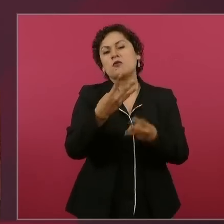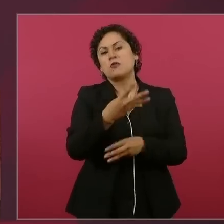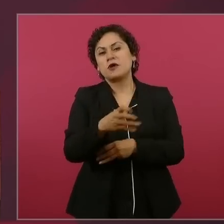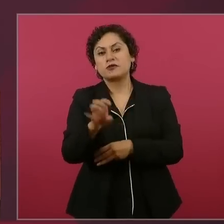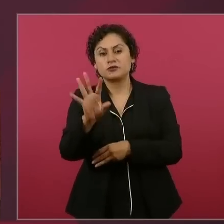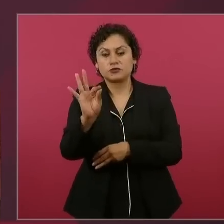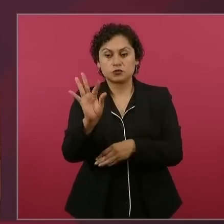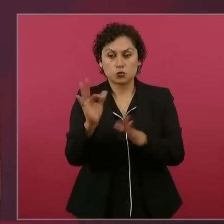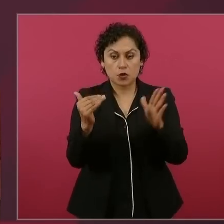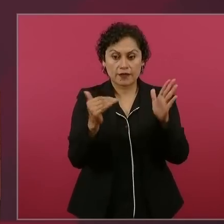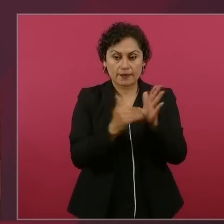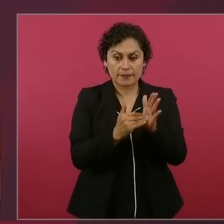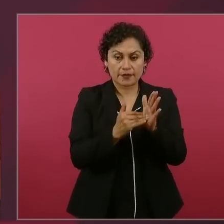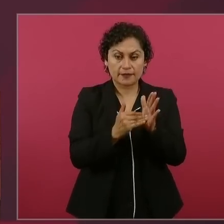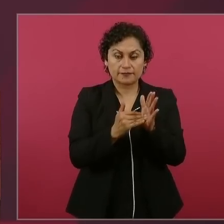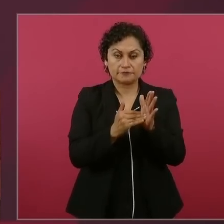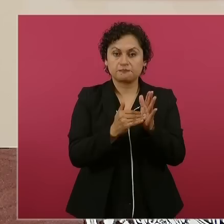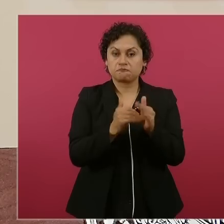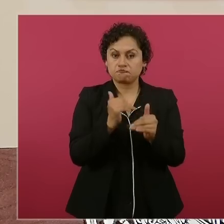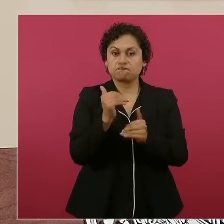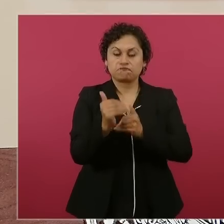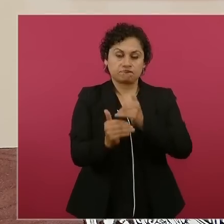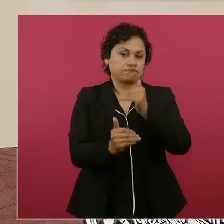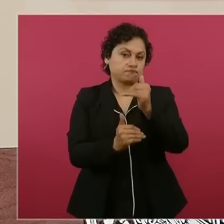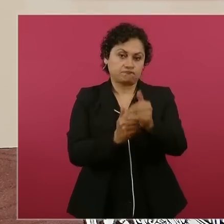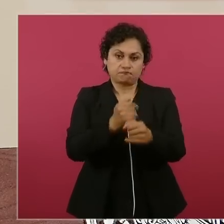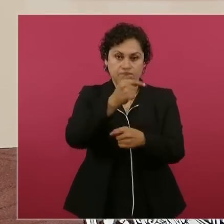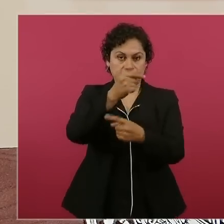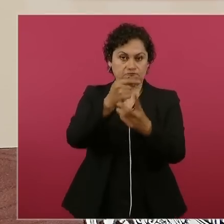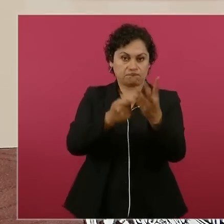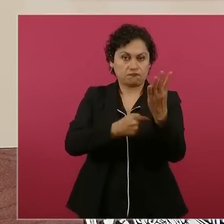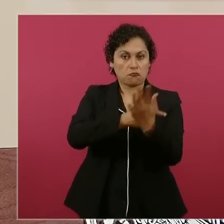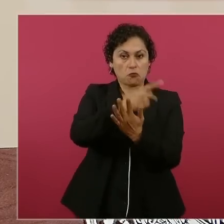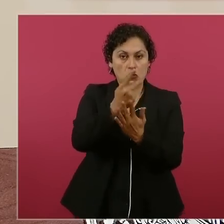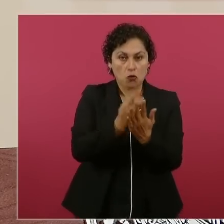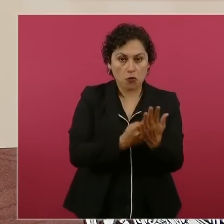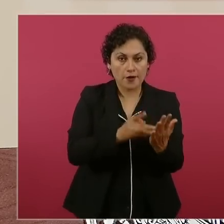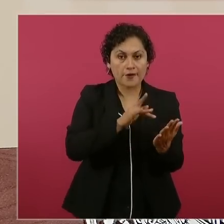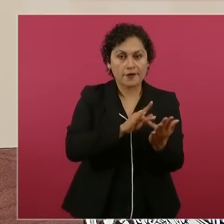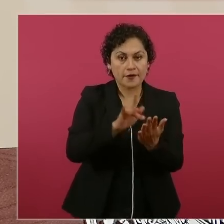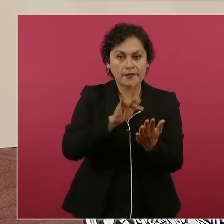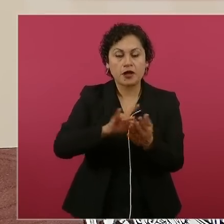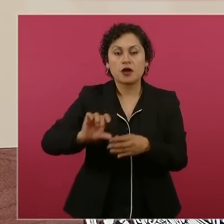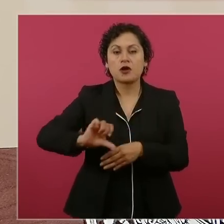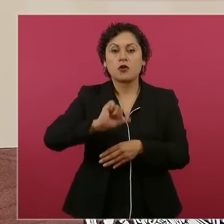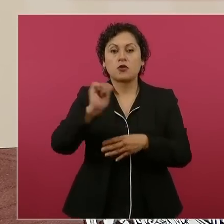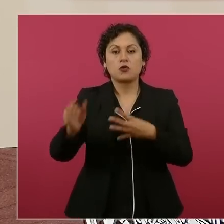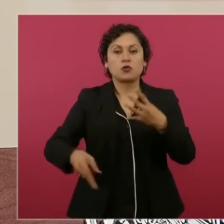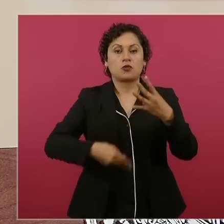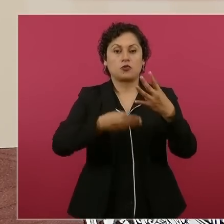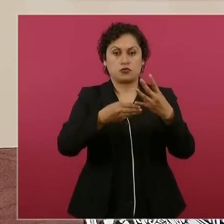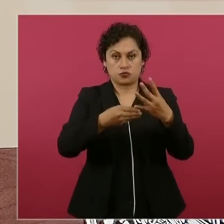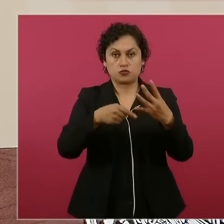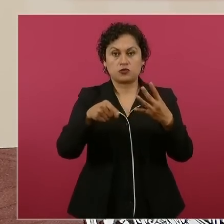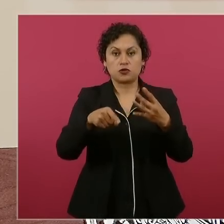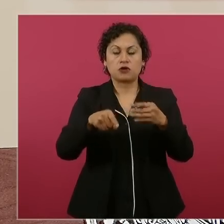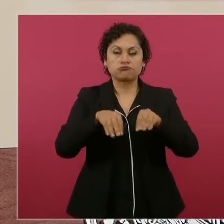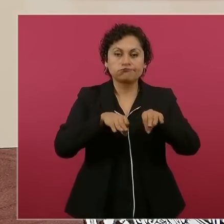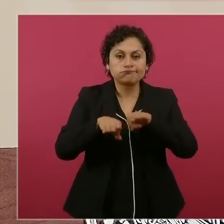440,000 y así, bueno, los de Producción para el Bienestar son